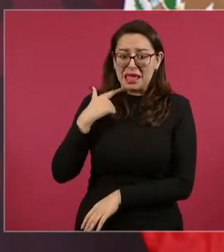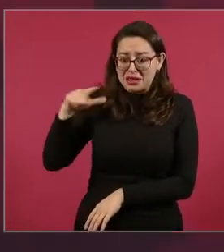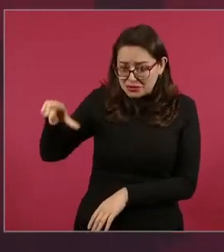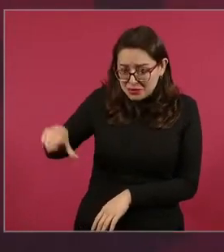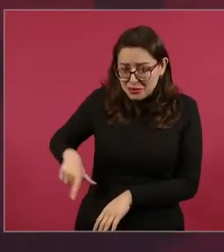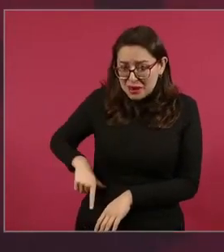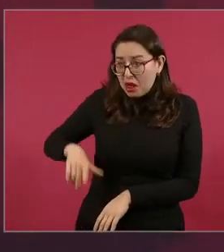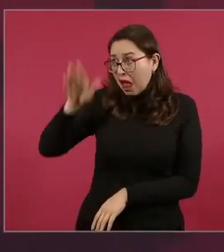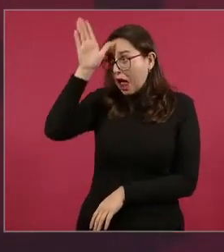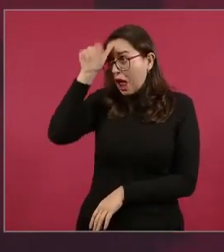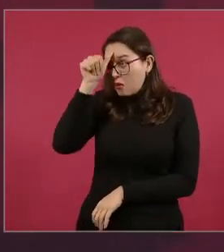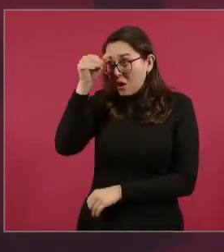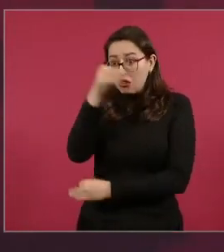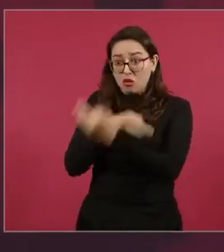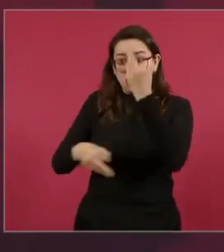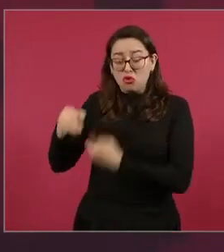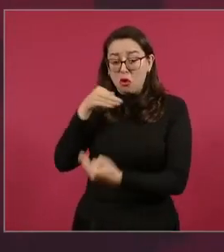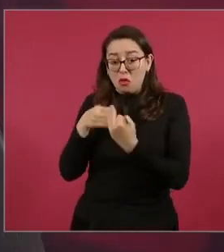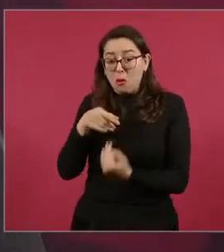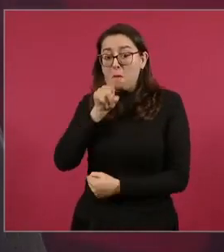La verdad es la que nos va a hacer libres.